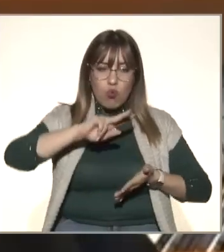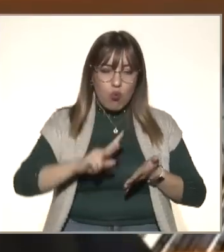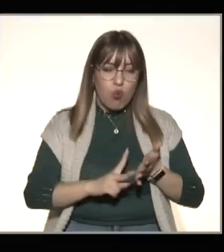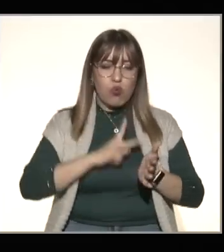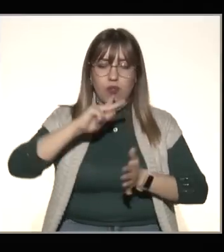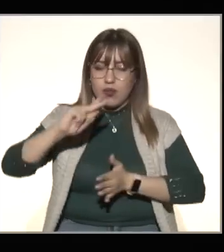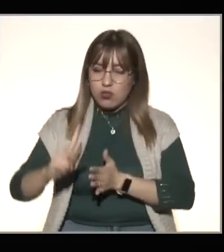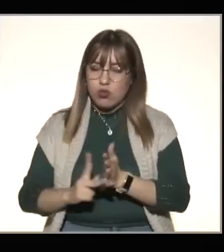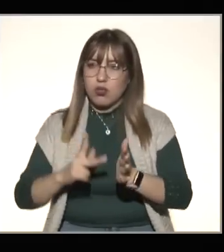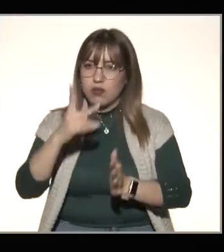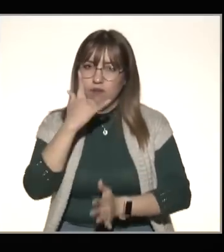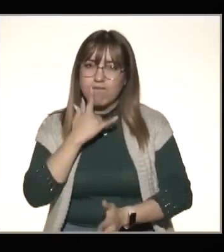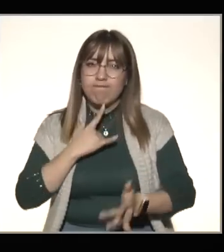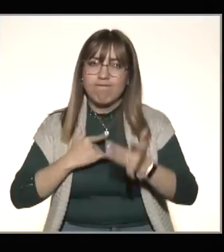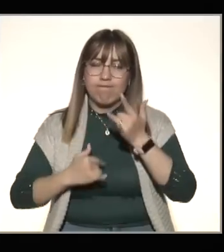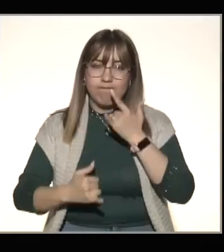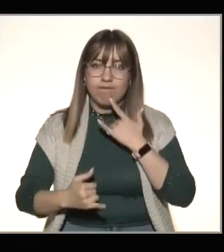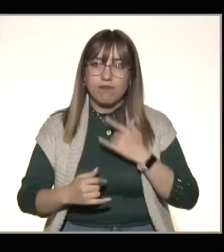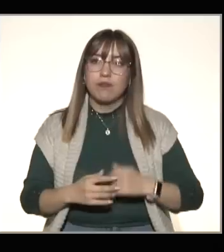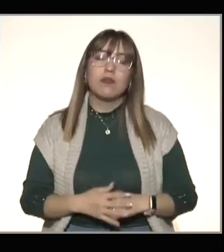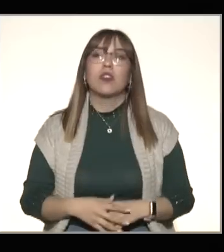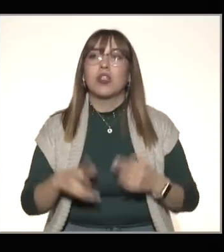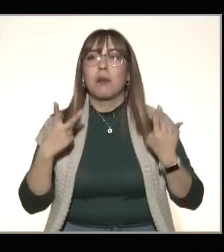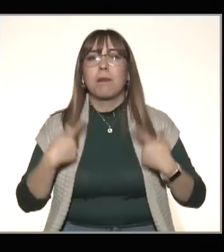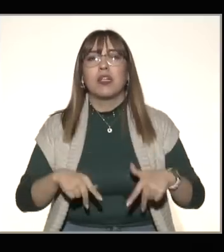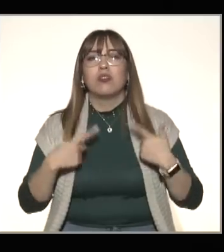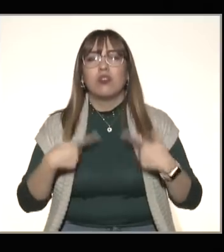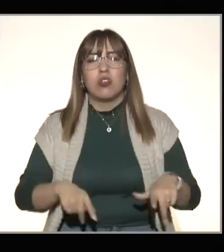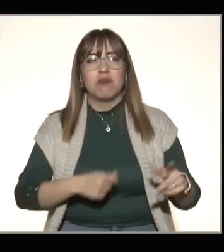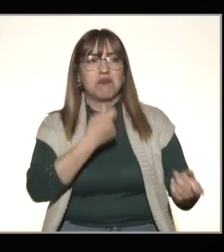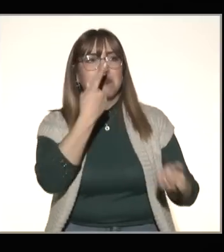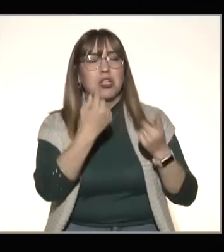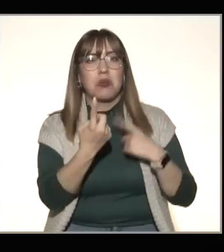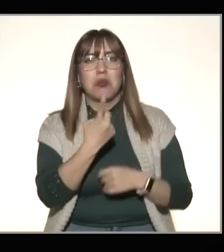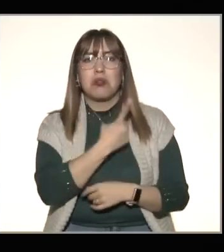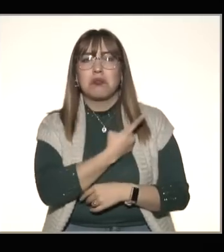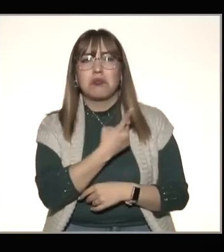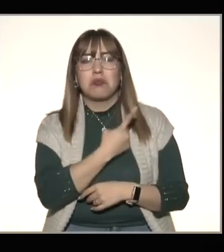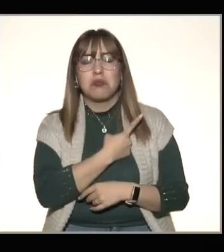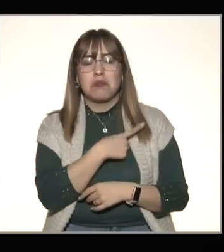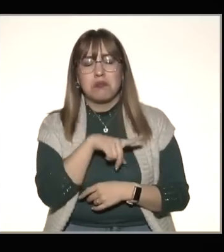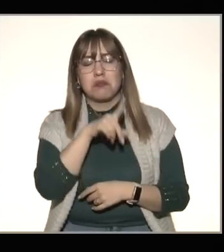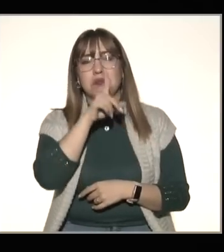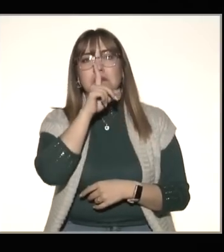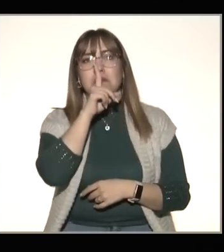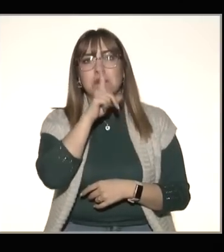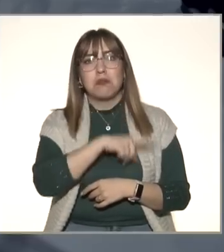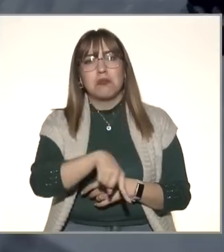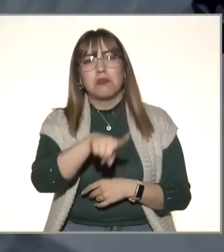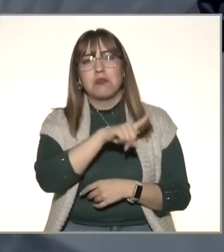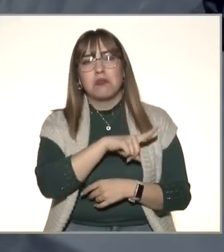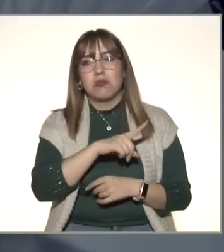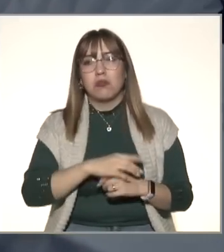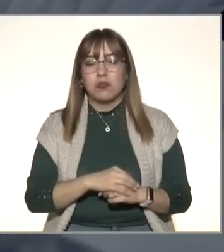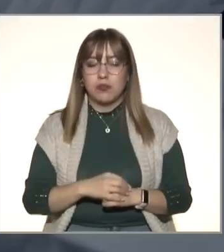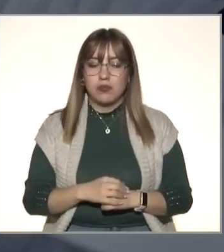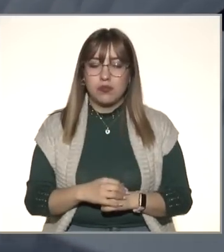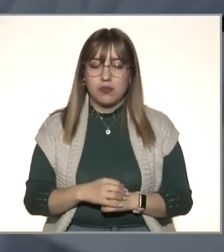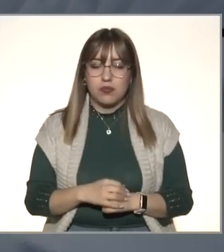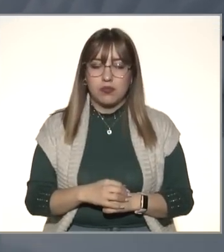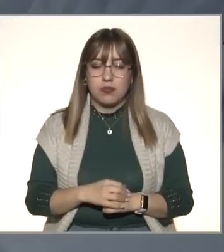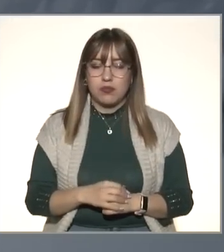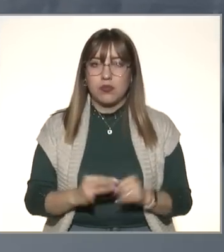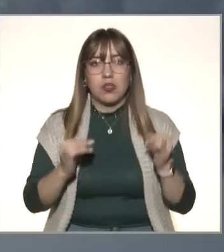Los sujetos encerrados y solitarios van a producir siempre efectos posteriores a ese